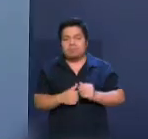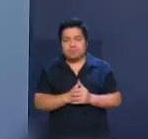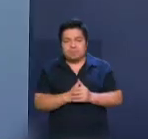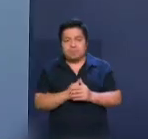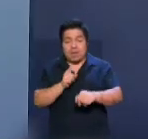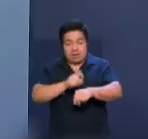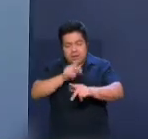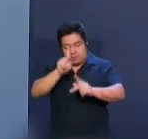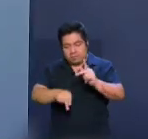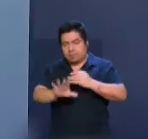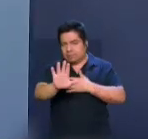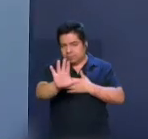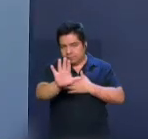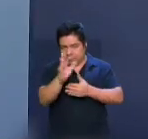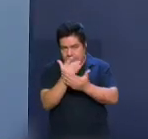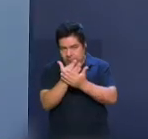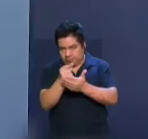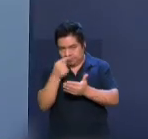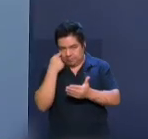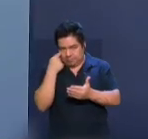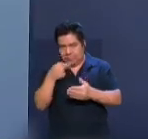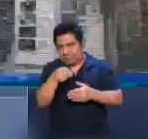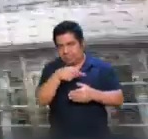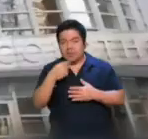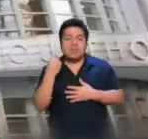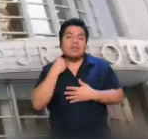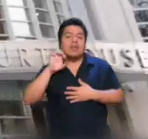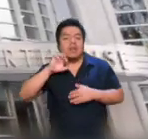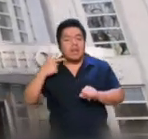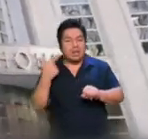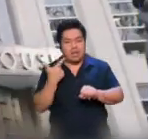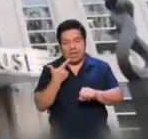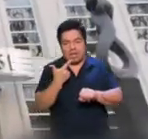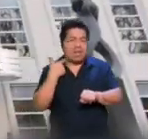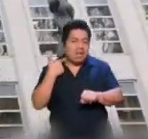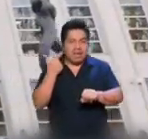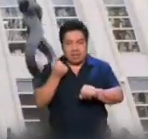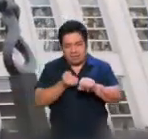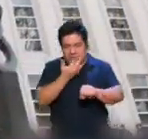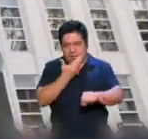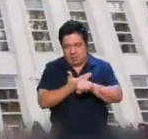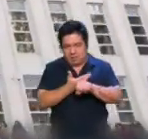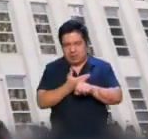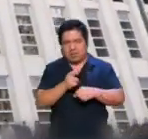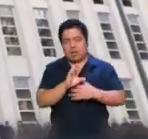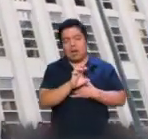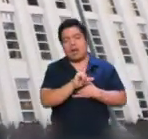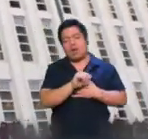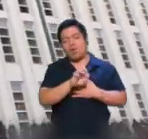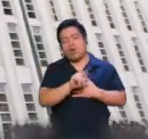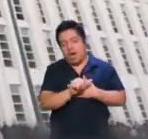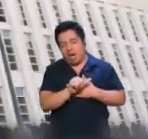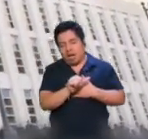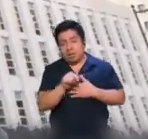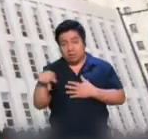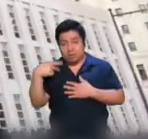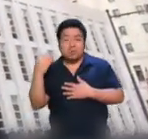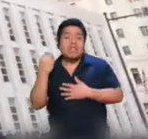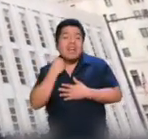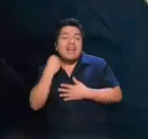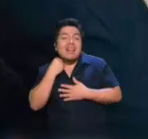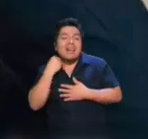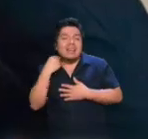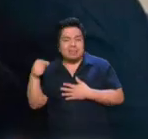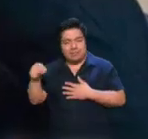Y antes de irnos a una pausa, le informo que la defensa del exsecretario de Seguridad Pública y mano derecha de Felipe Calderón, Genaro García Luna, encabezada